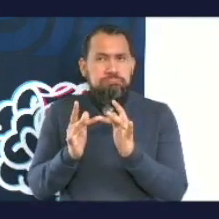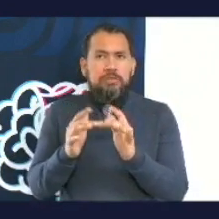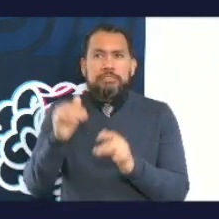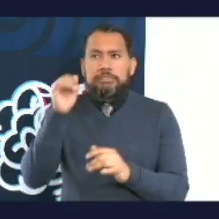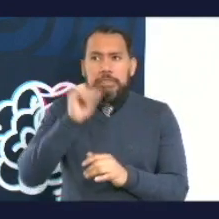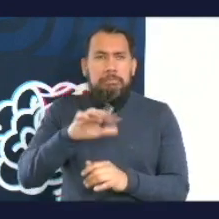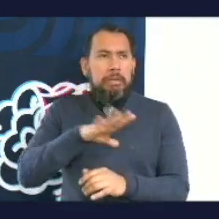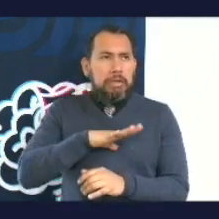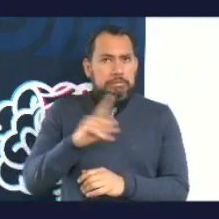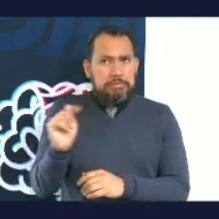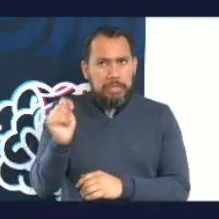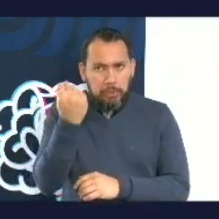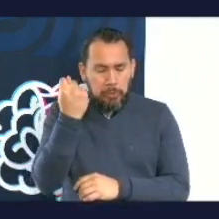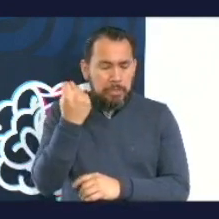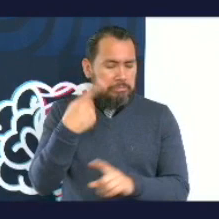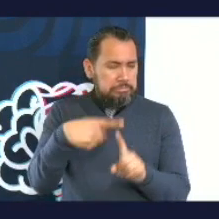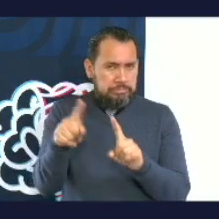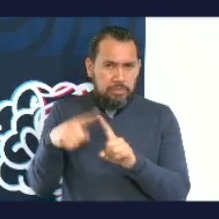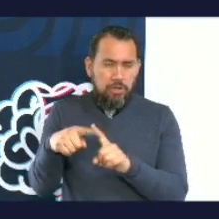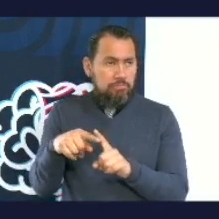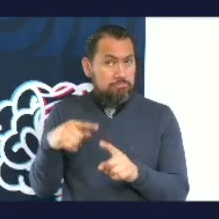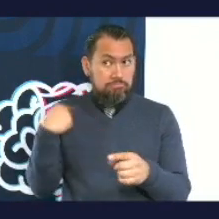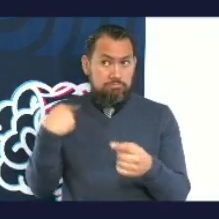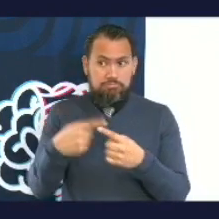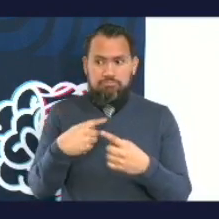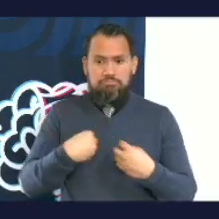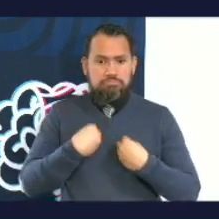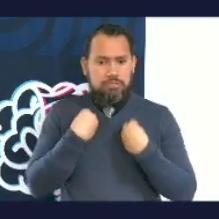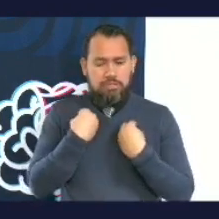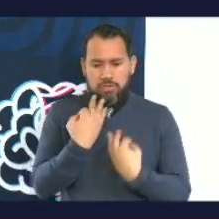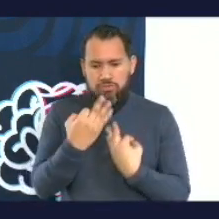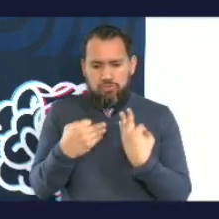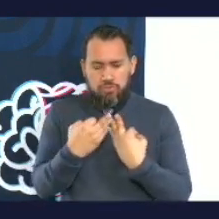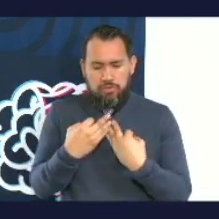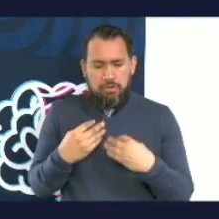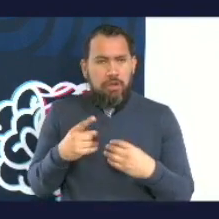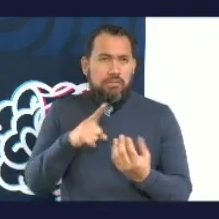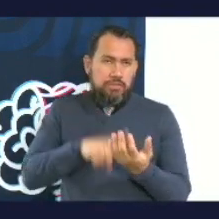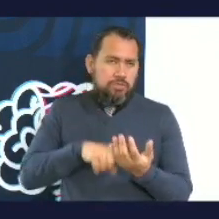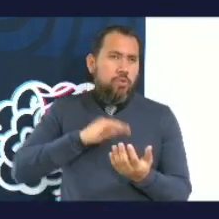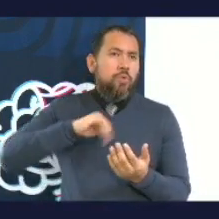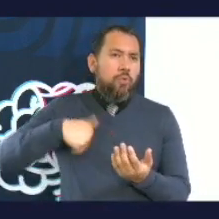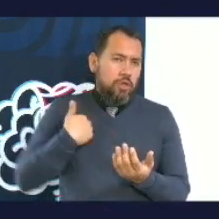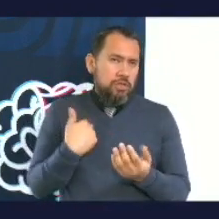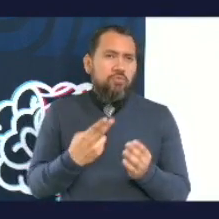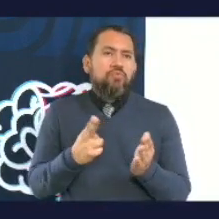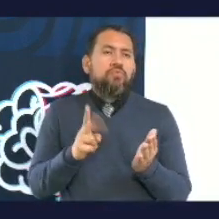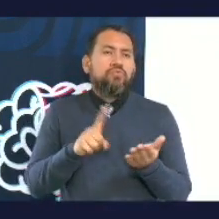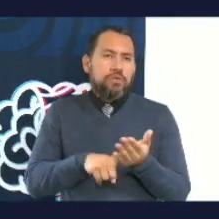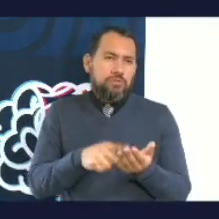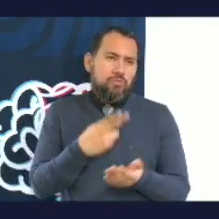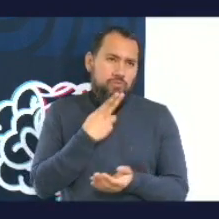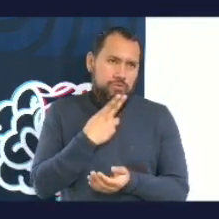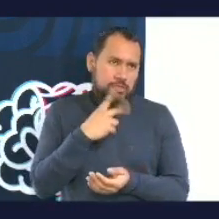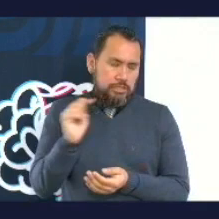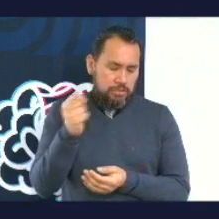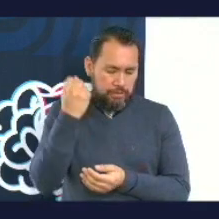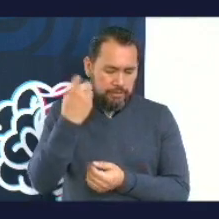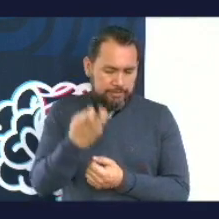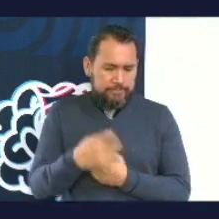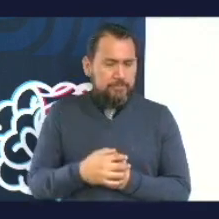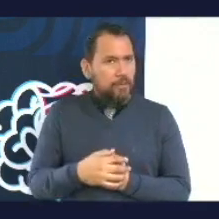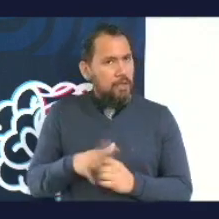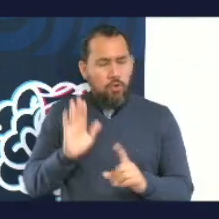en la tecnología y toda nuestra vida casi toda nuestra vida la hacemos a través de las tecnologías el objetivo